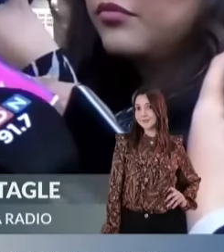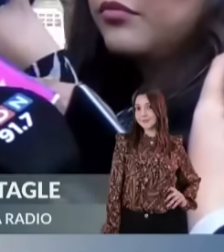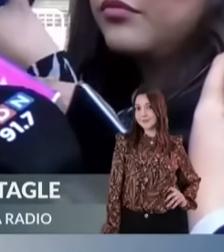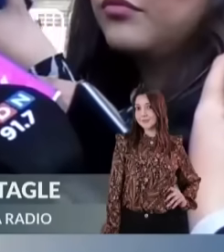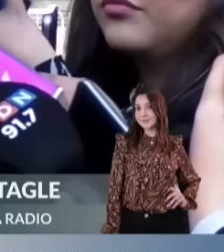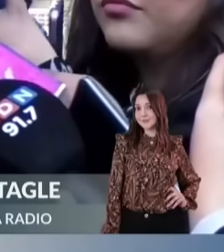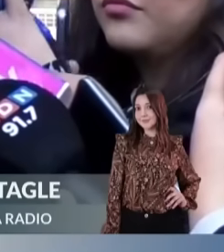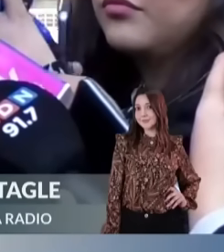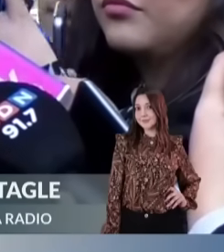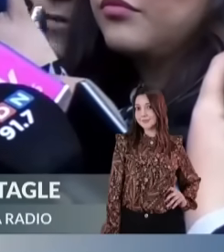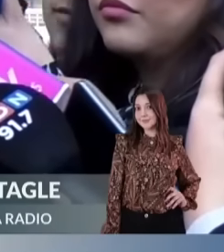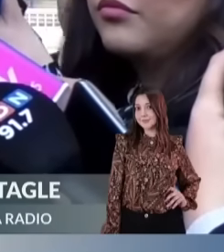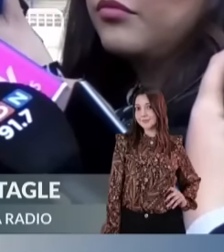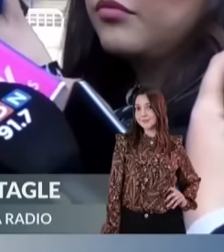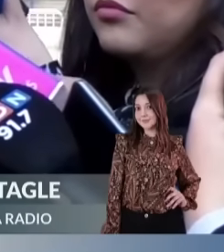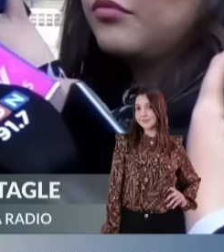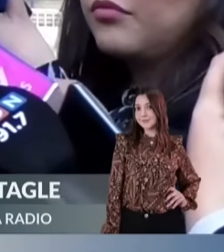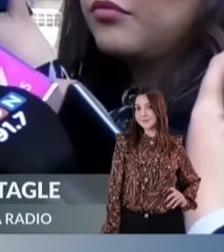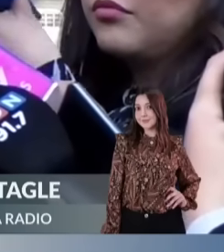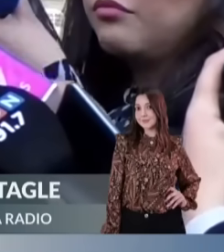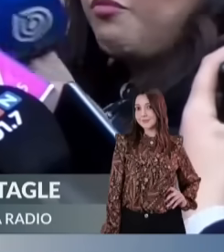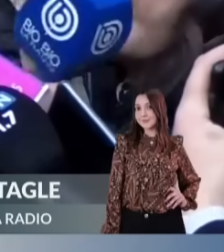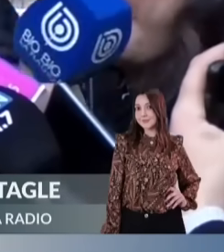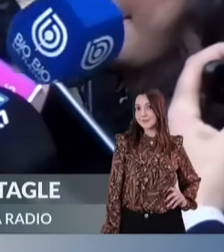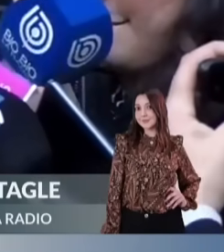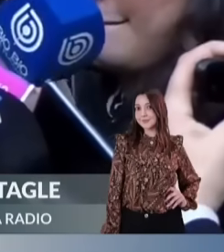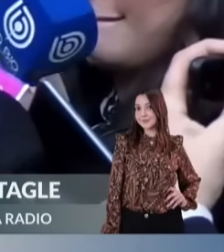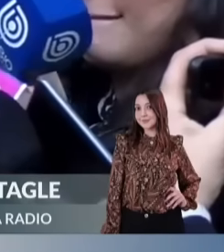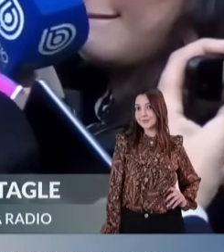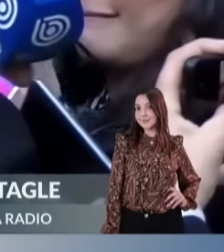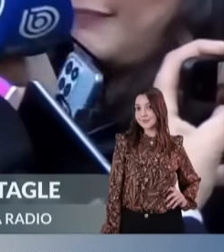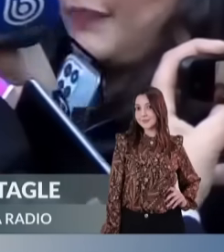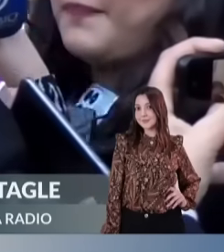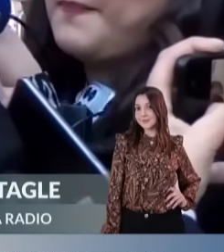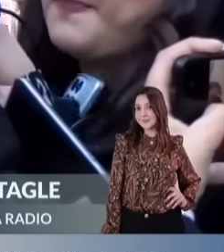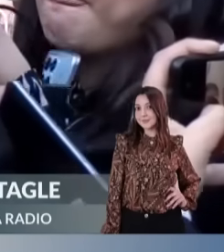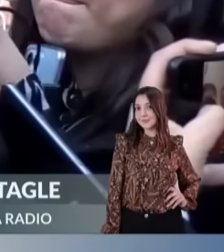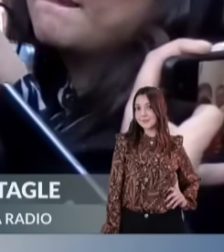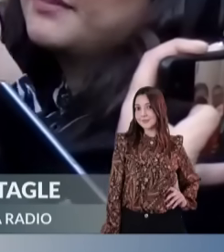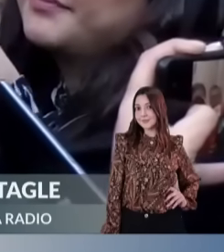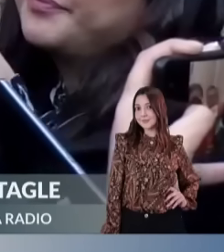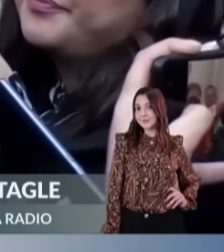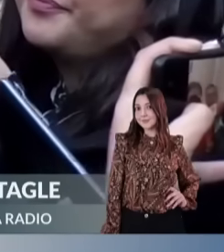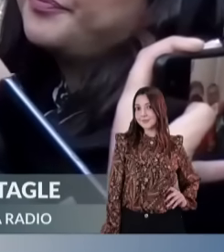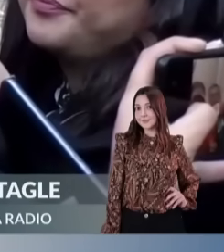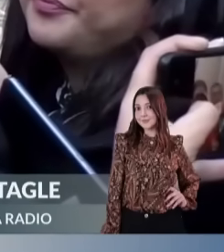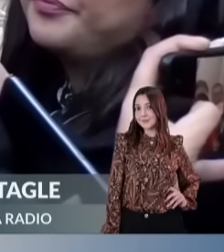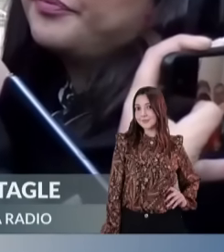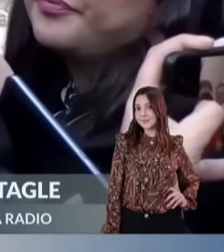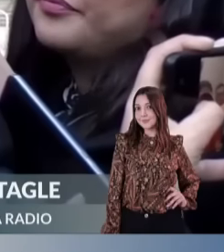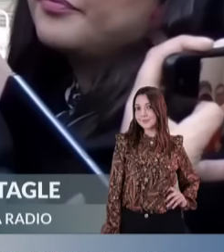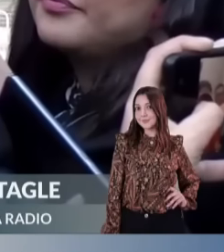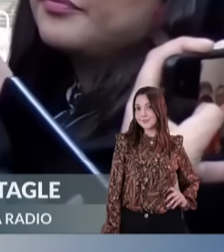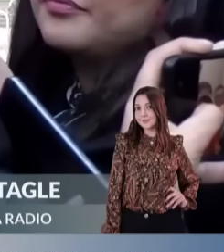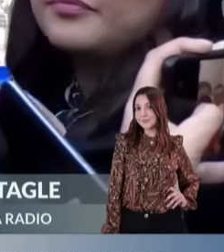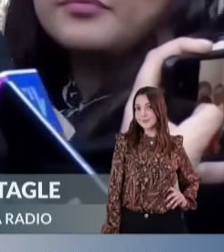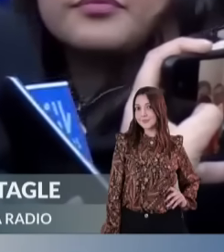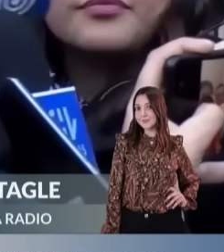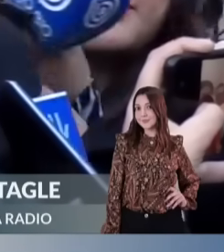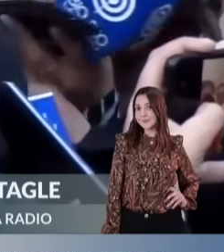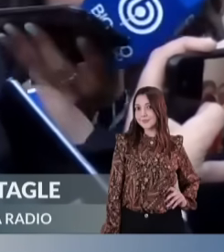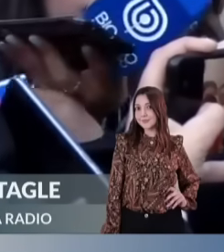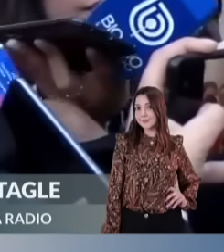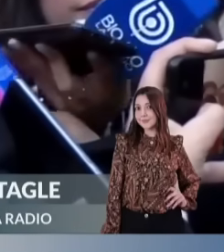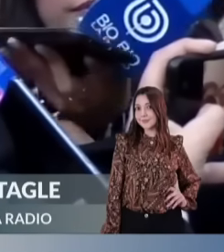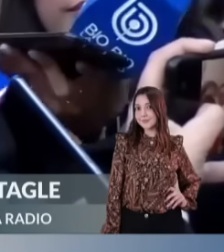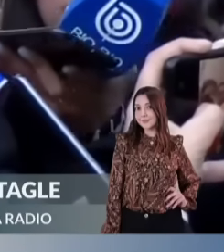la administración, yo creo que en el Estado, cuando ingresan, al menos deberían tener una capacitación básica de reglas